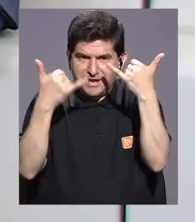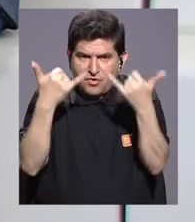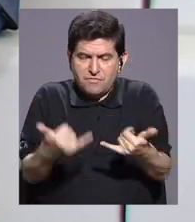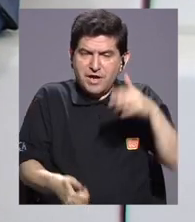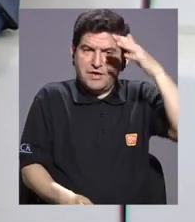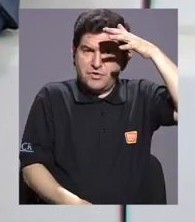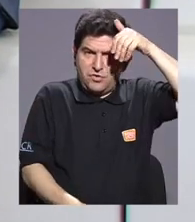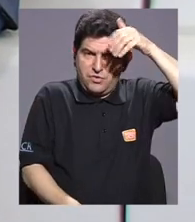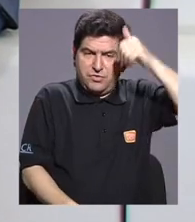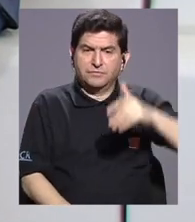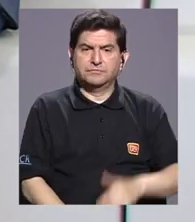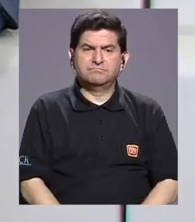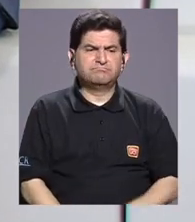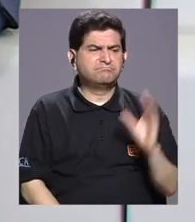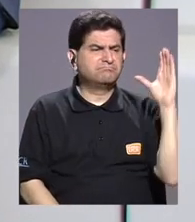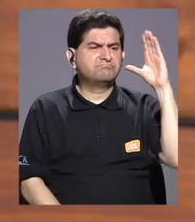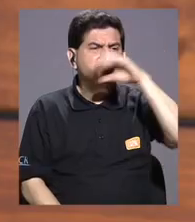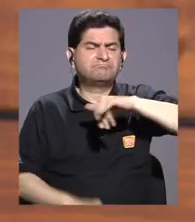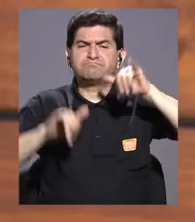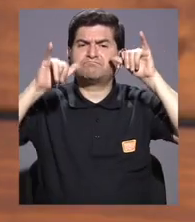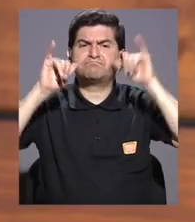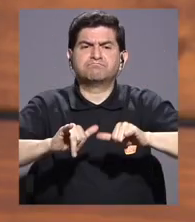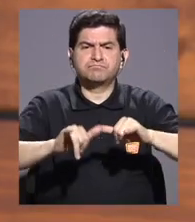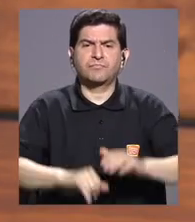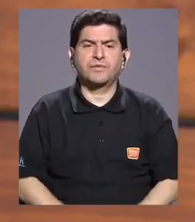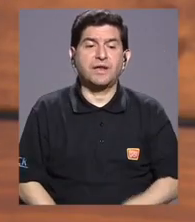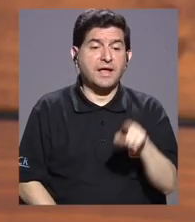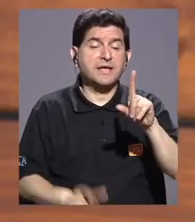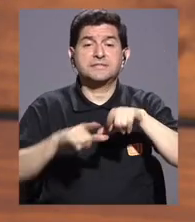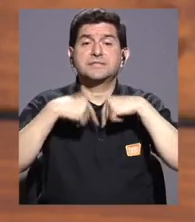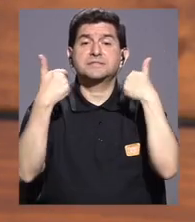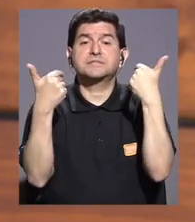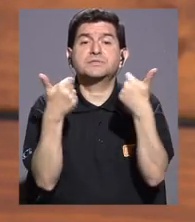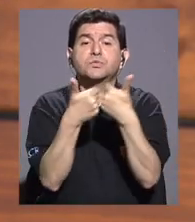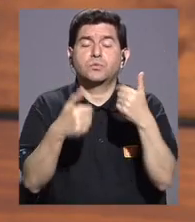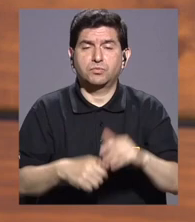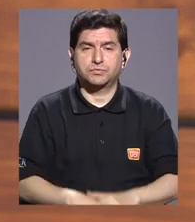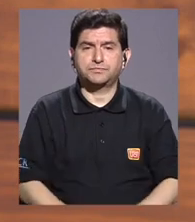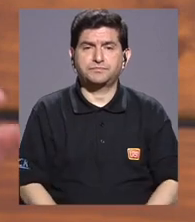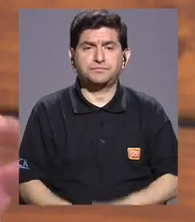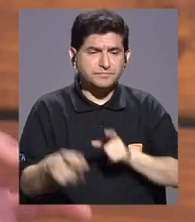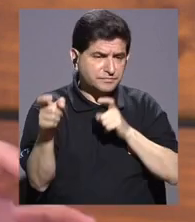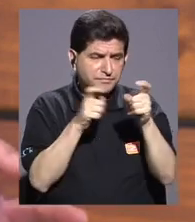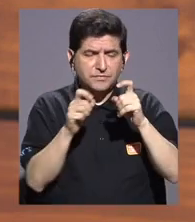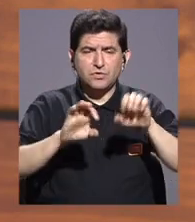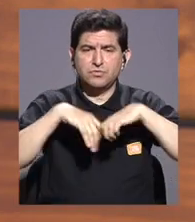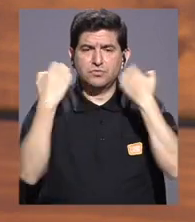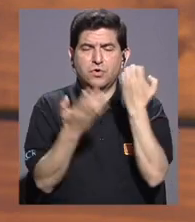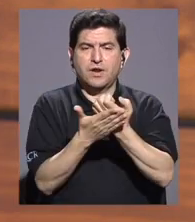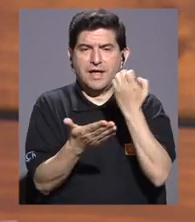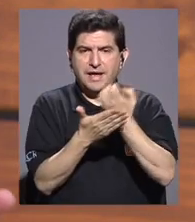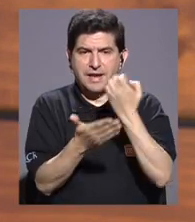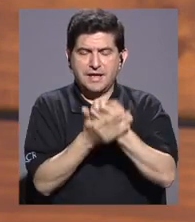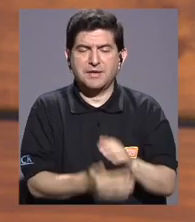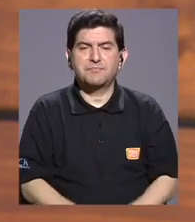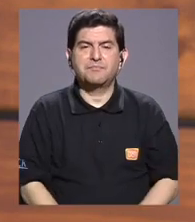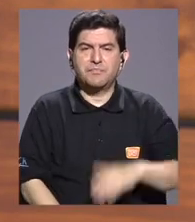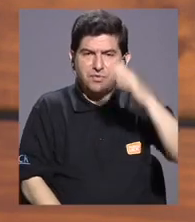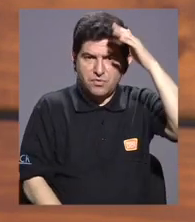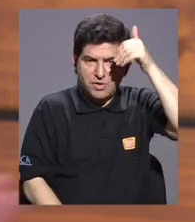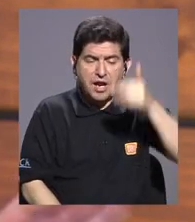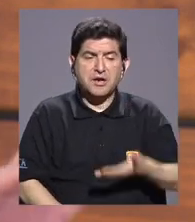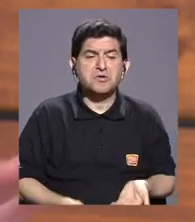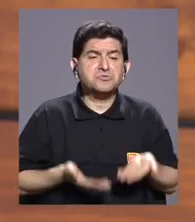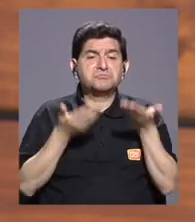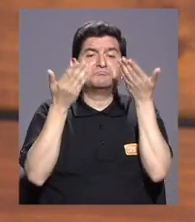gobierno actual de Carlos Alvarado lo que vemos prevalecer es a ese sector, ¿no? Al sector que controla el equipo económico. Don Carlos Alvarado